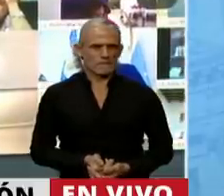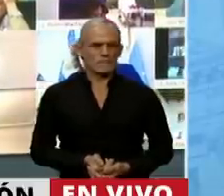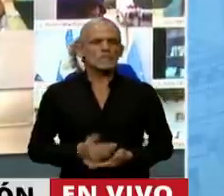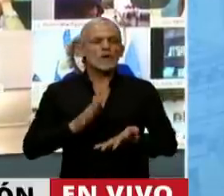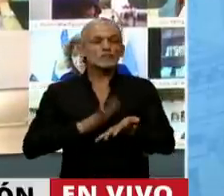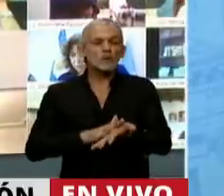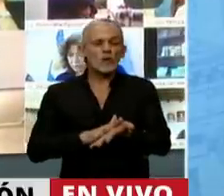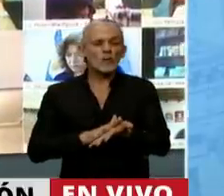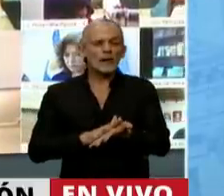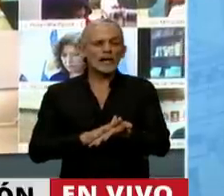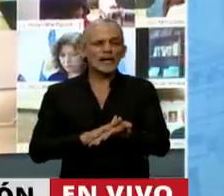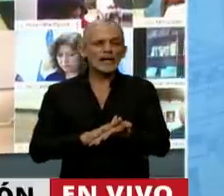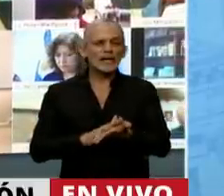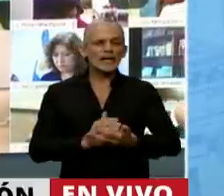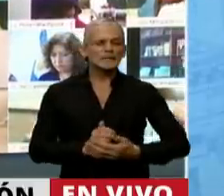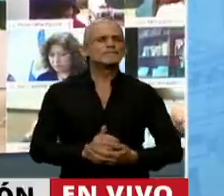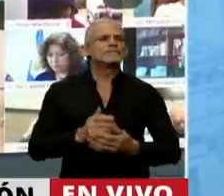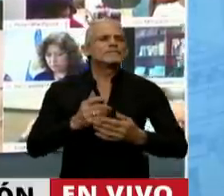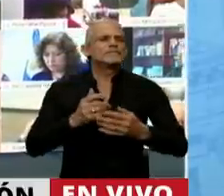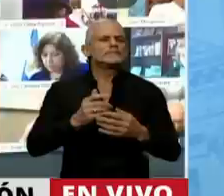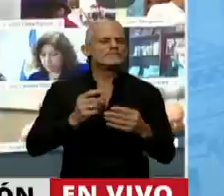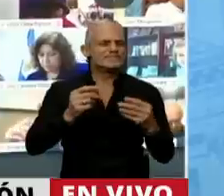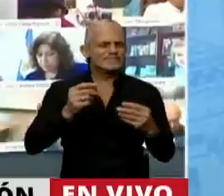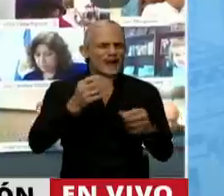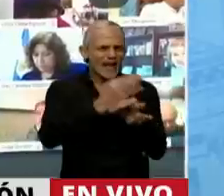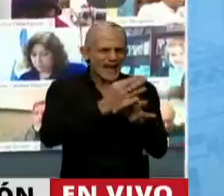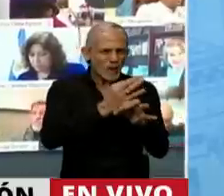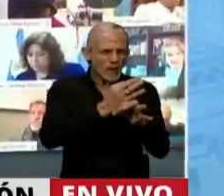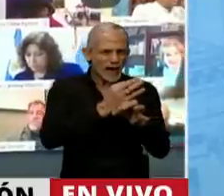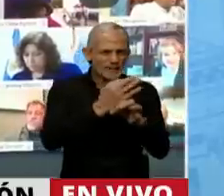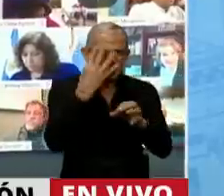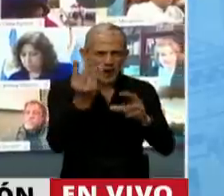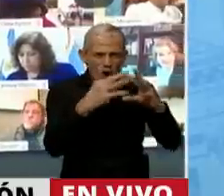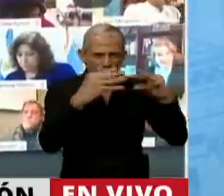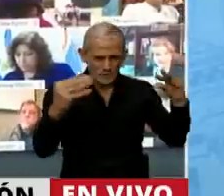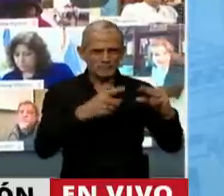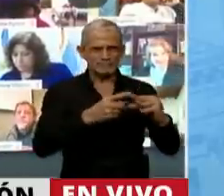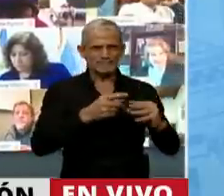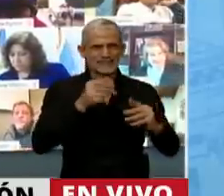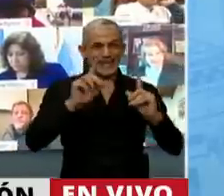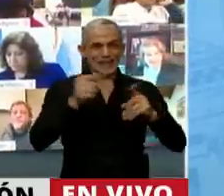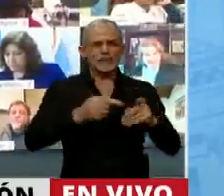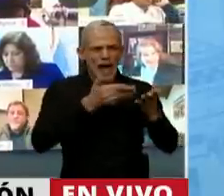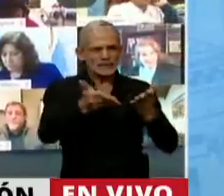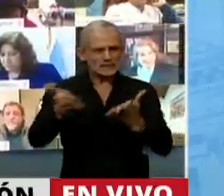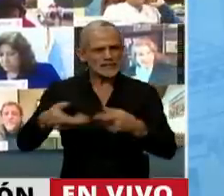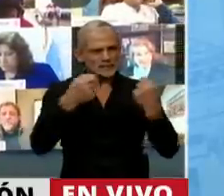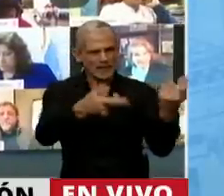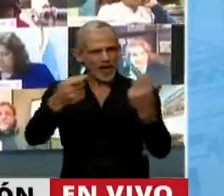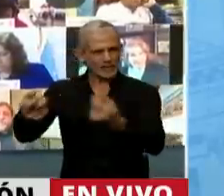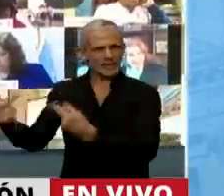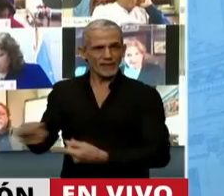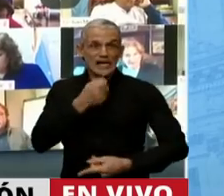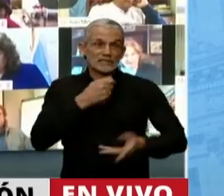Con respecto al transporte escolar, todos han entrado en la asistencia al trabajo y la producción. Y si